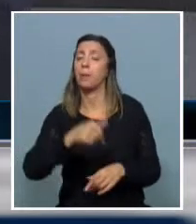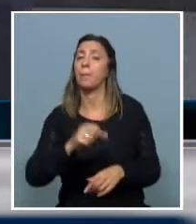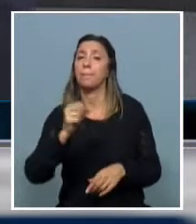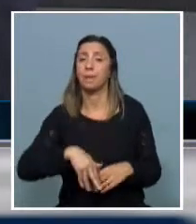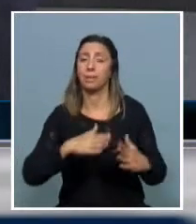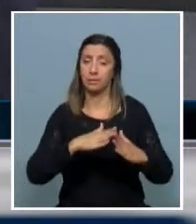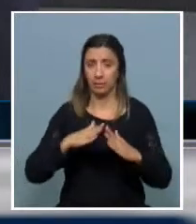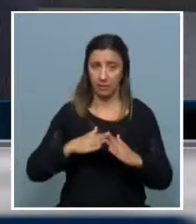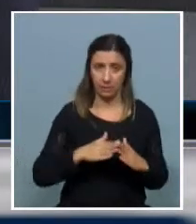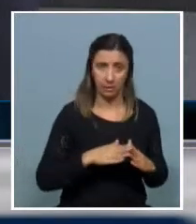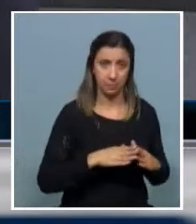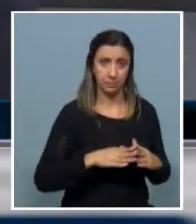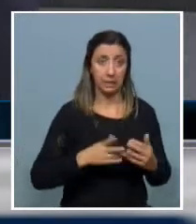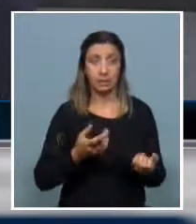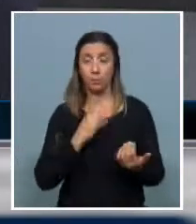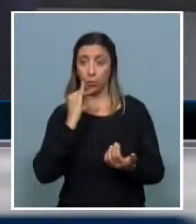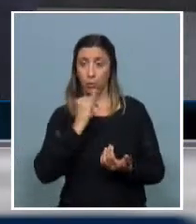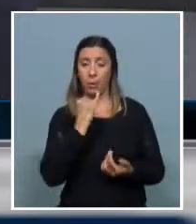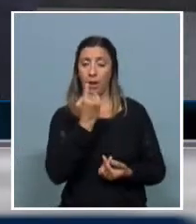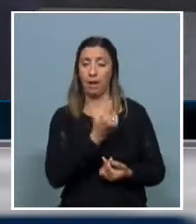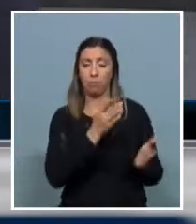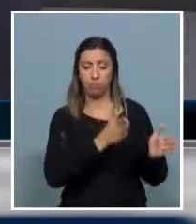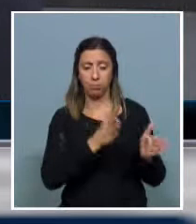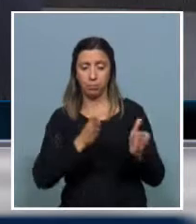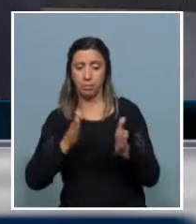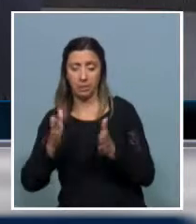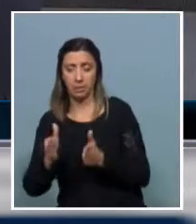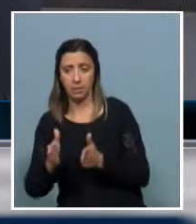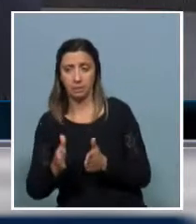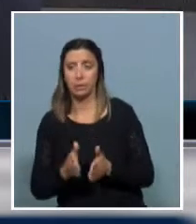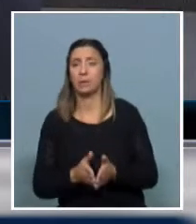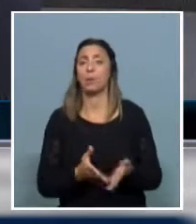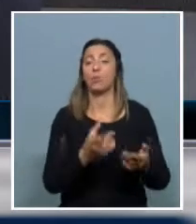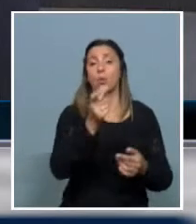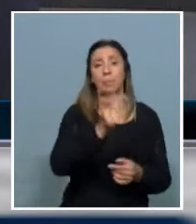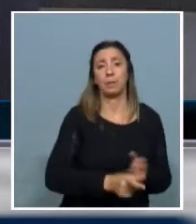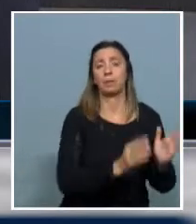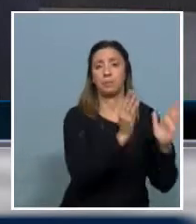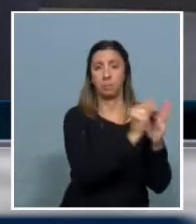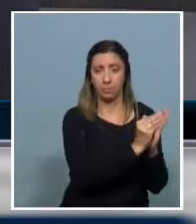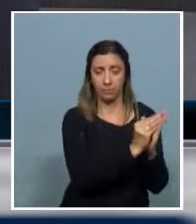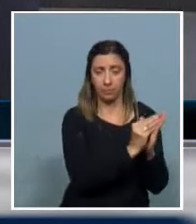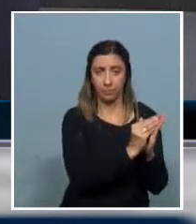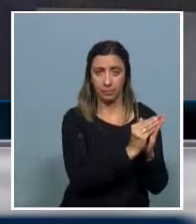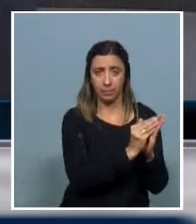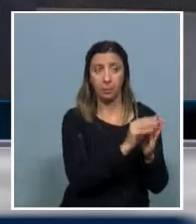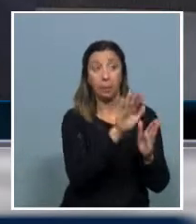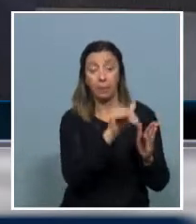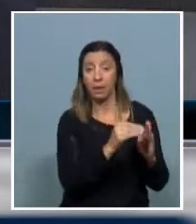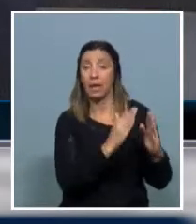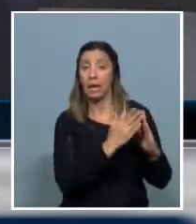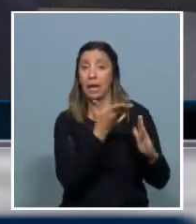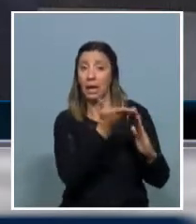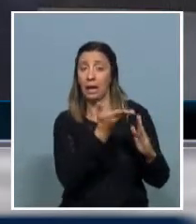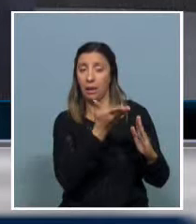plan de viviendas. Que, si podemos explicar cada uno de ellos, porque tenemos desde que una persona se inscribe para solicitar una